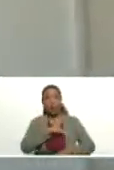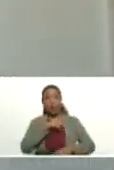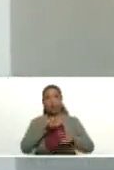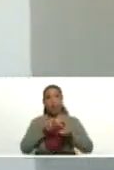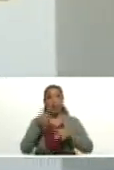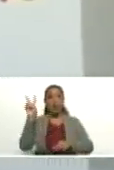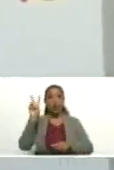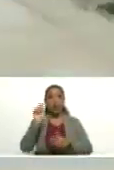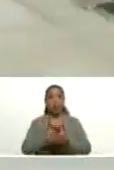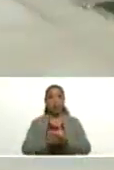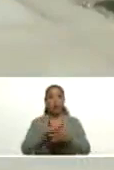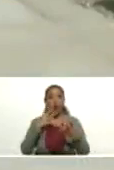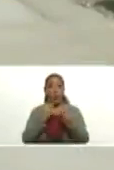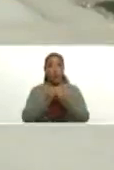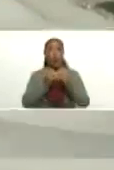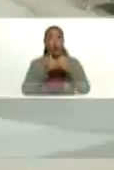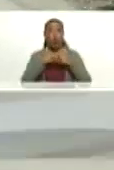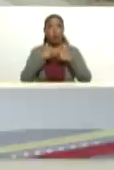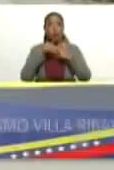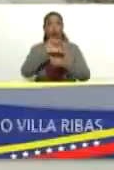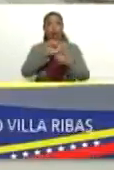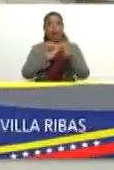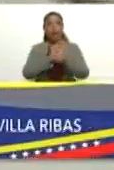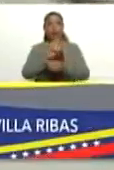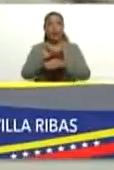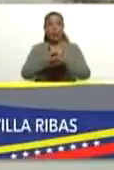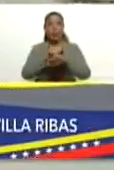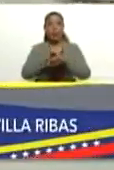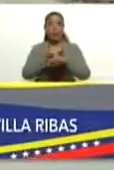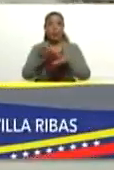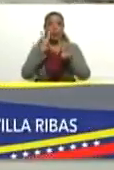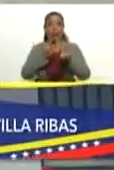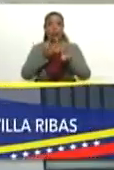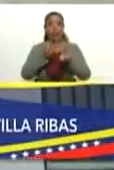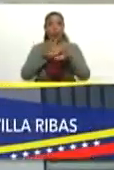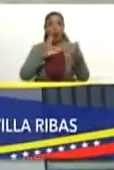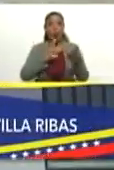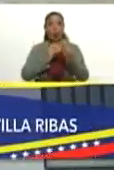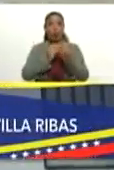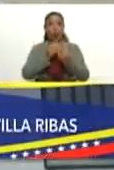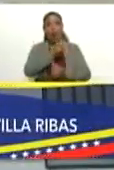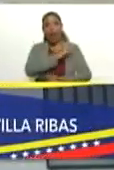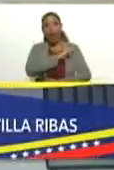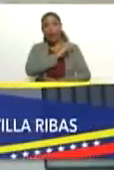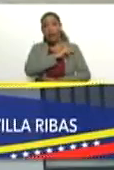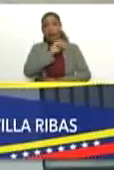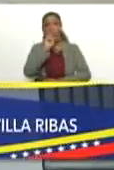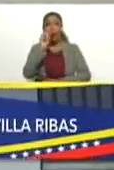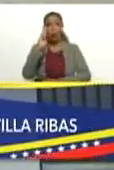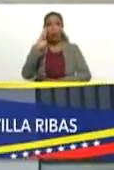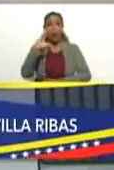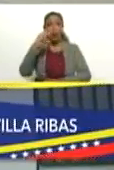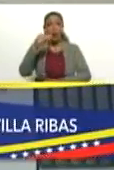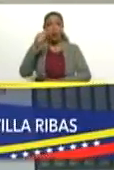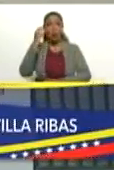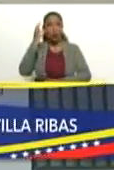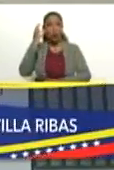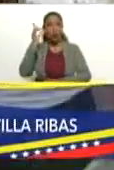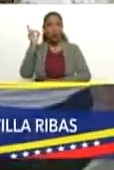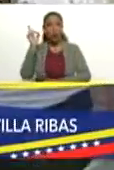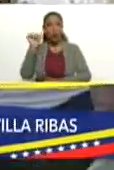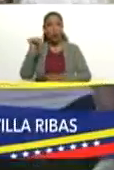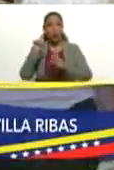Venezuela. Me acompaña la viceministra de Vivienda, me acompaña la jefa de VCH, Elizabeth Mata. Y mire